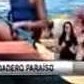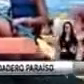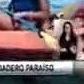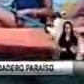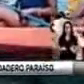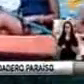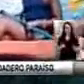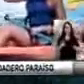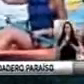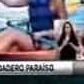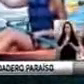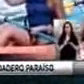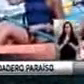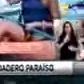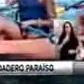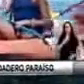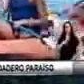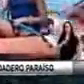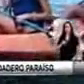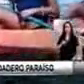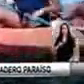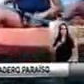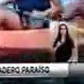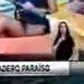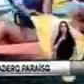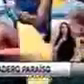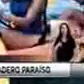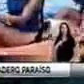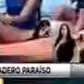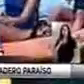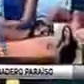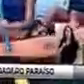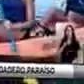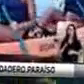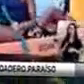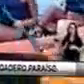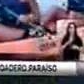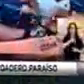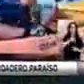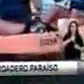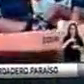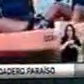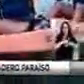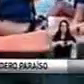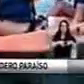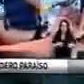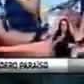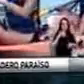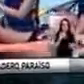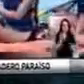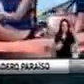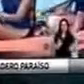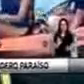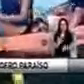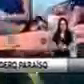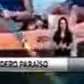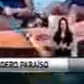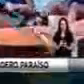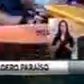el océano Atlántico y el mar Caribe. Ustedes pueden ver que es un lugar ideal para